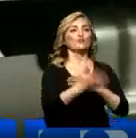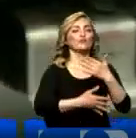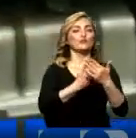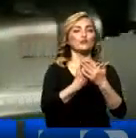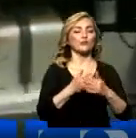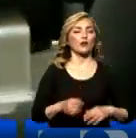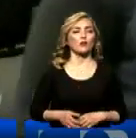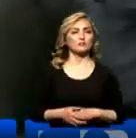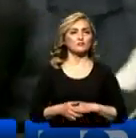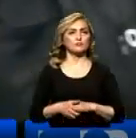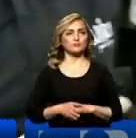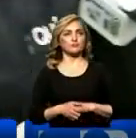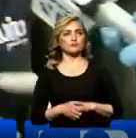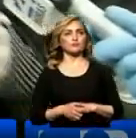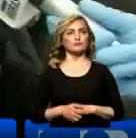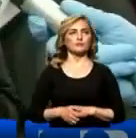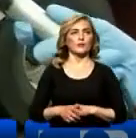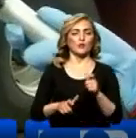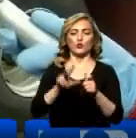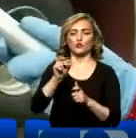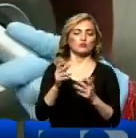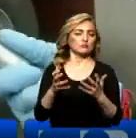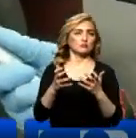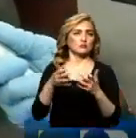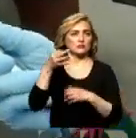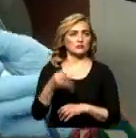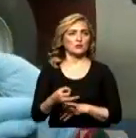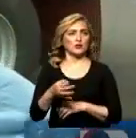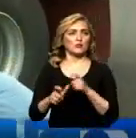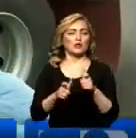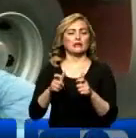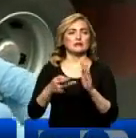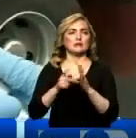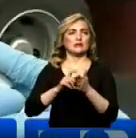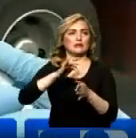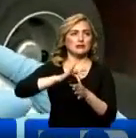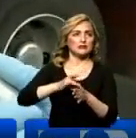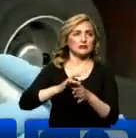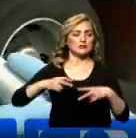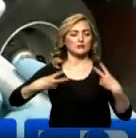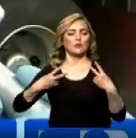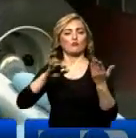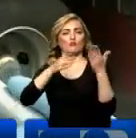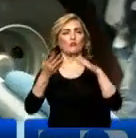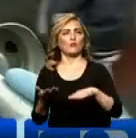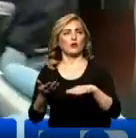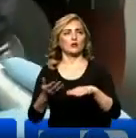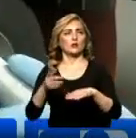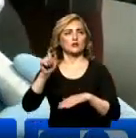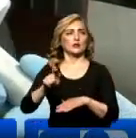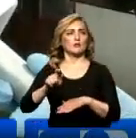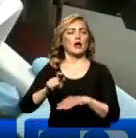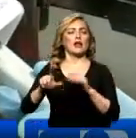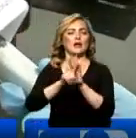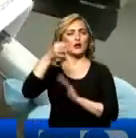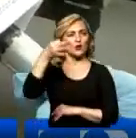Efectivamente vemos que la gente no quiere cumplir. Esto es de vida o muerte, señores. Necesitamos que cumplan con las leyes. Ahora solamente pueden entrar